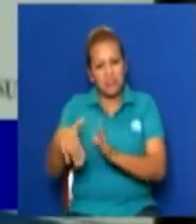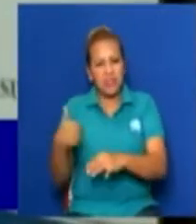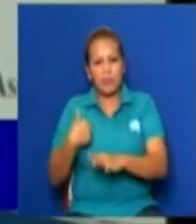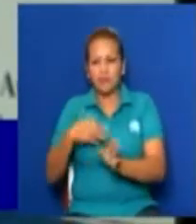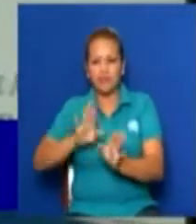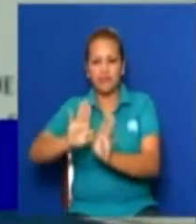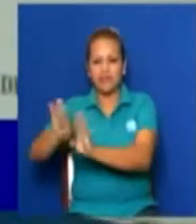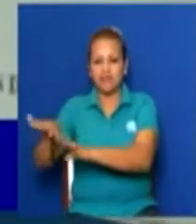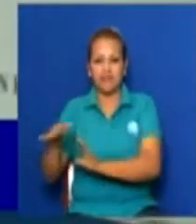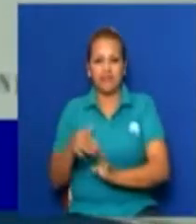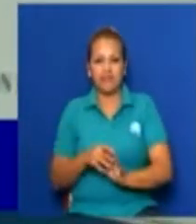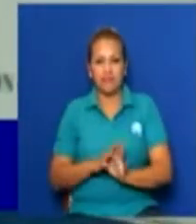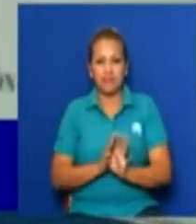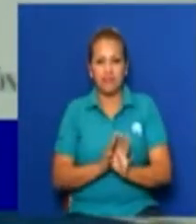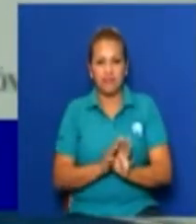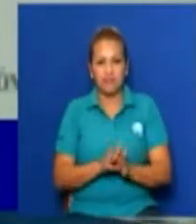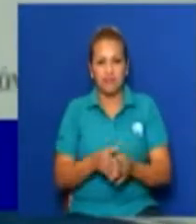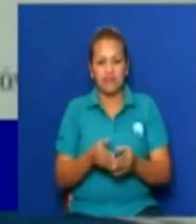La mujer ha llegado